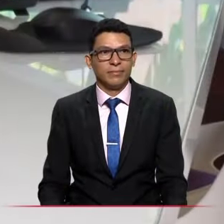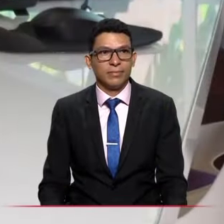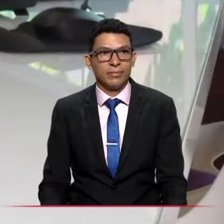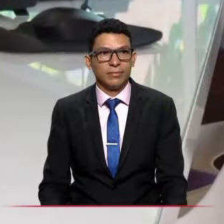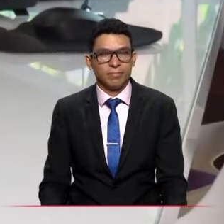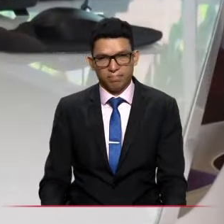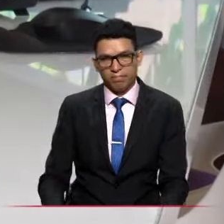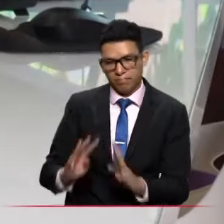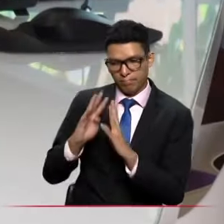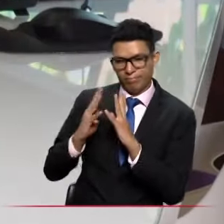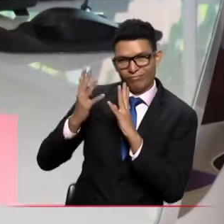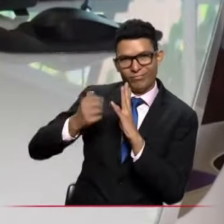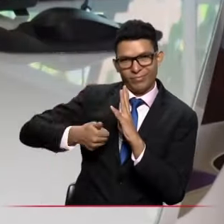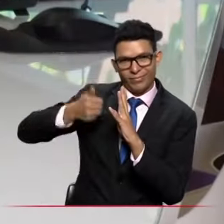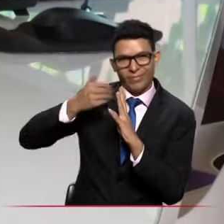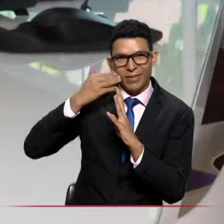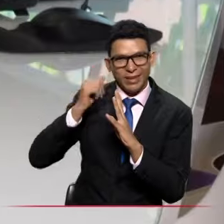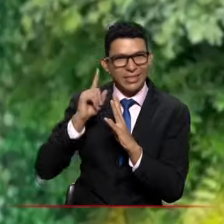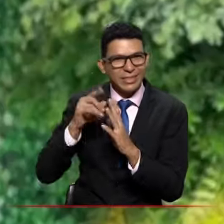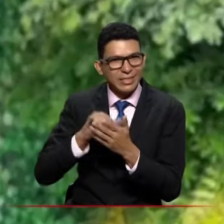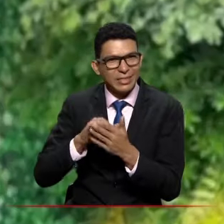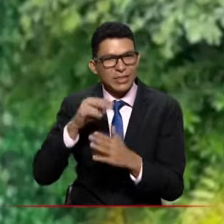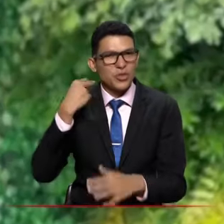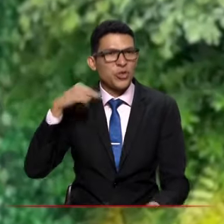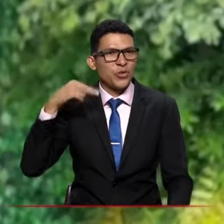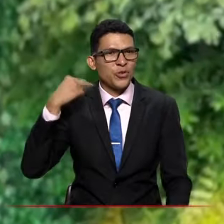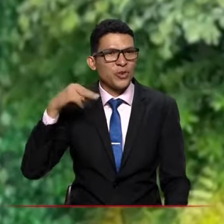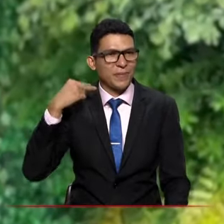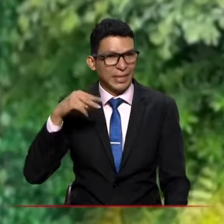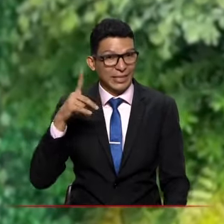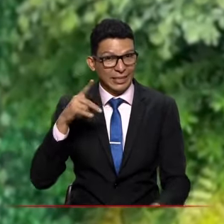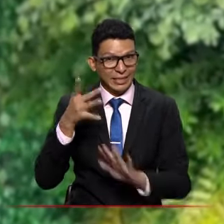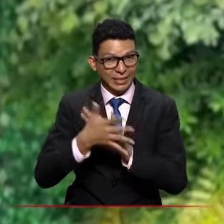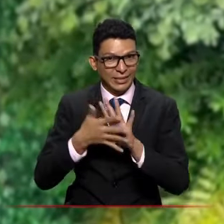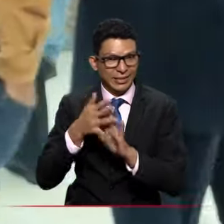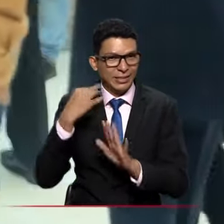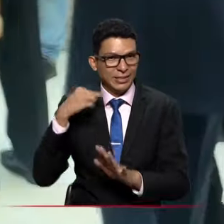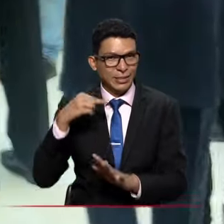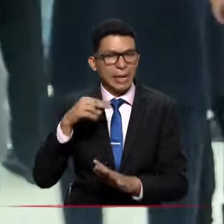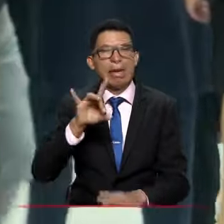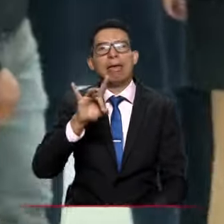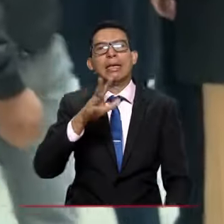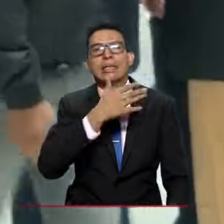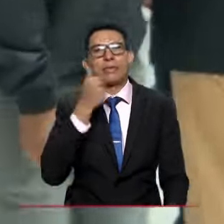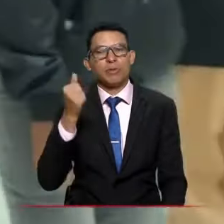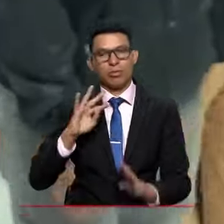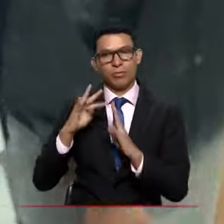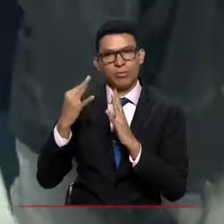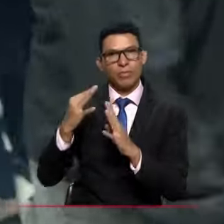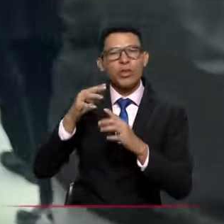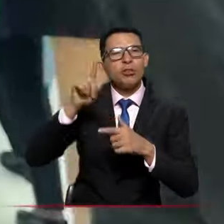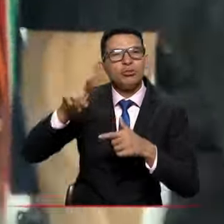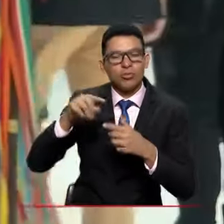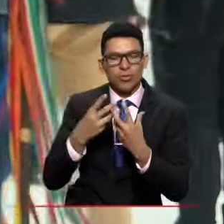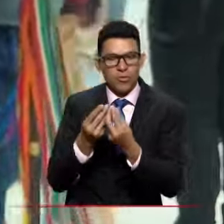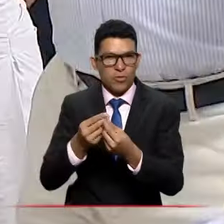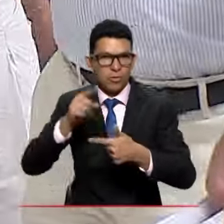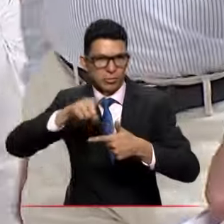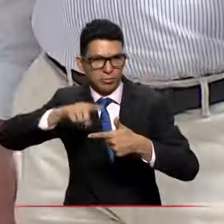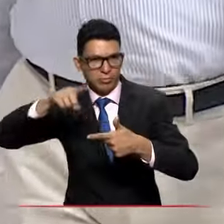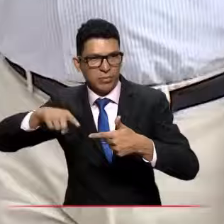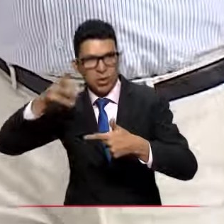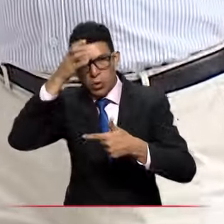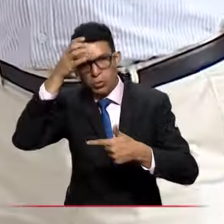La congresista vallecaucana Norma Hurtado fue reconocida entre los 15 mejores senadores de Colombia por la firma Cifras y Conceptos, luego